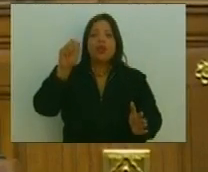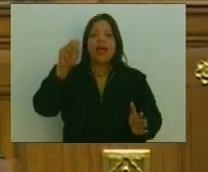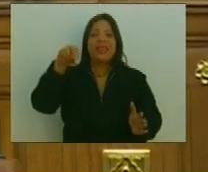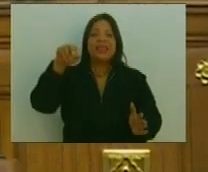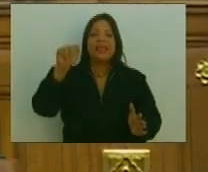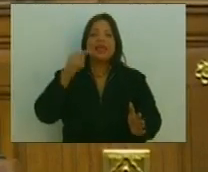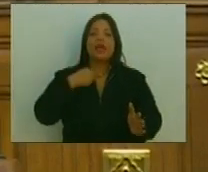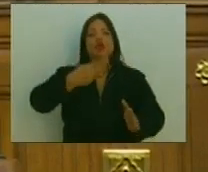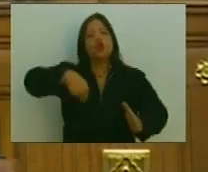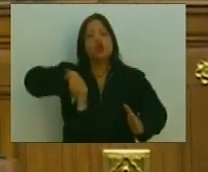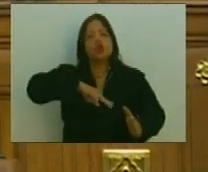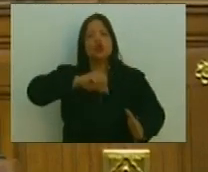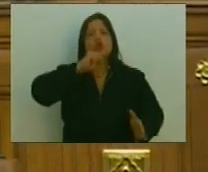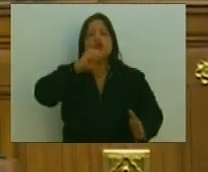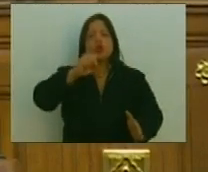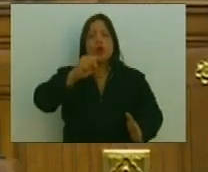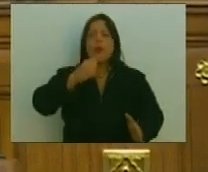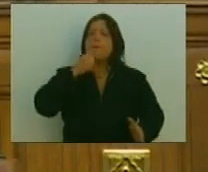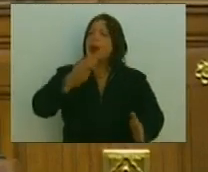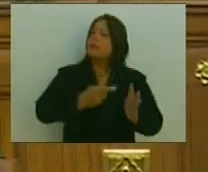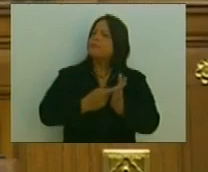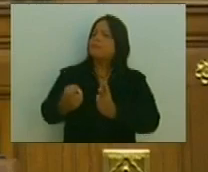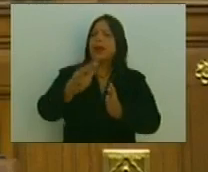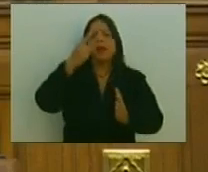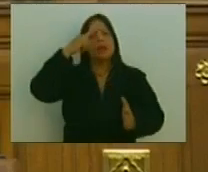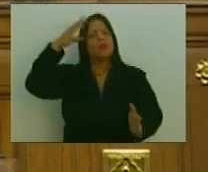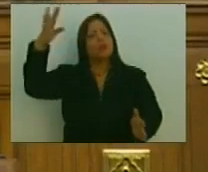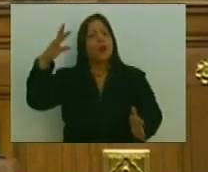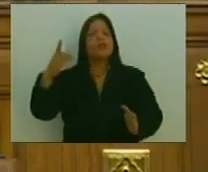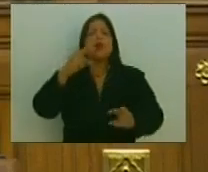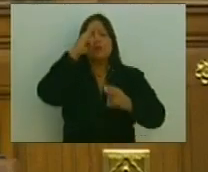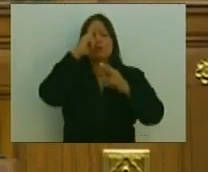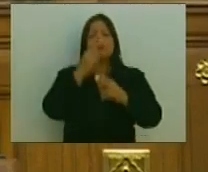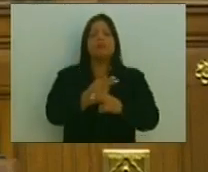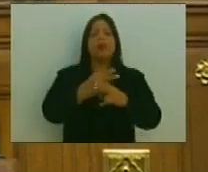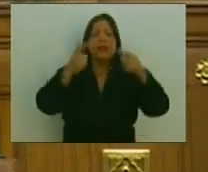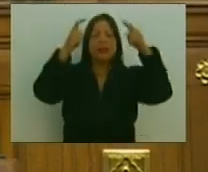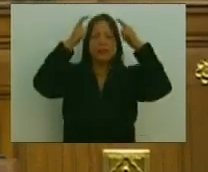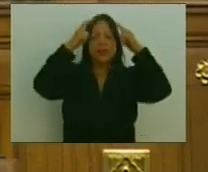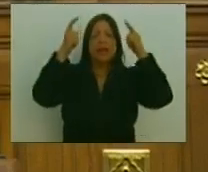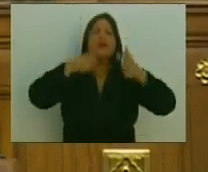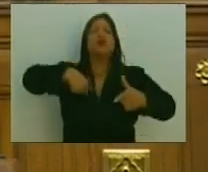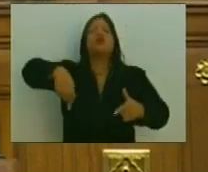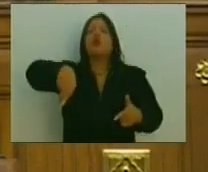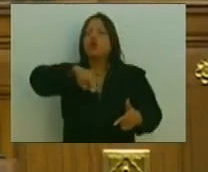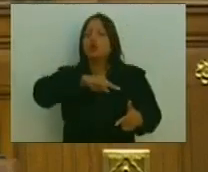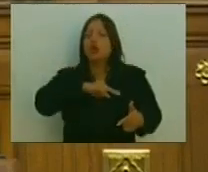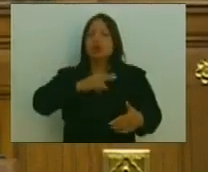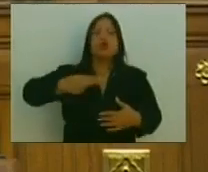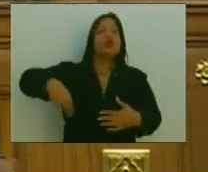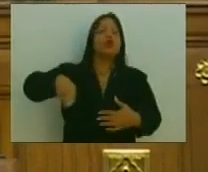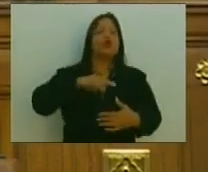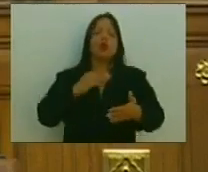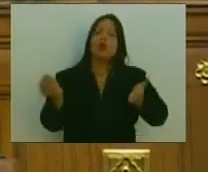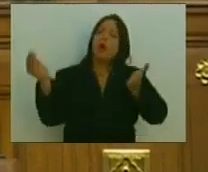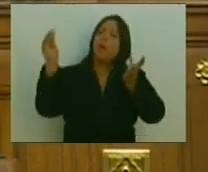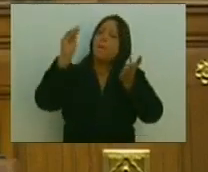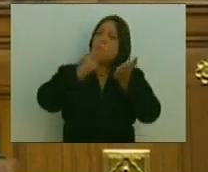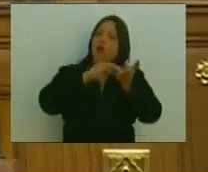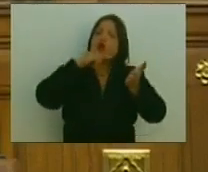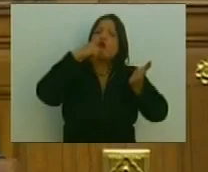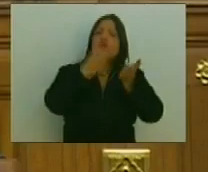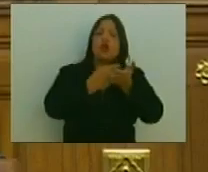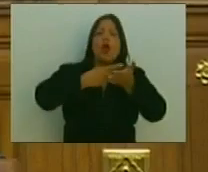resto, somos las personas más leales al sueño de Chávez, entonces nosotros le colocamos